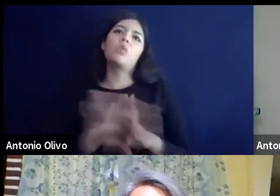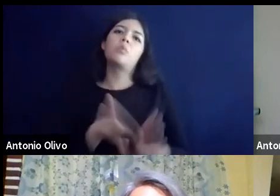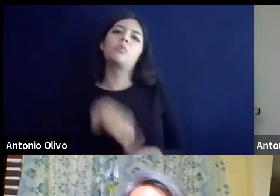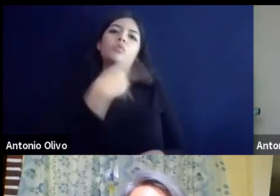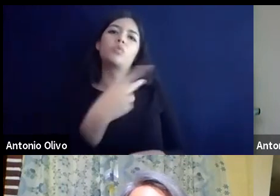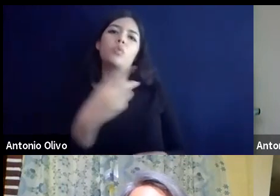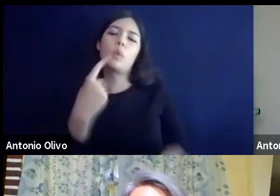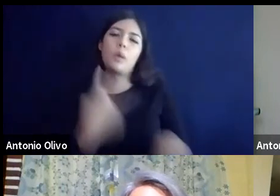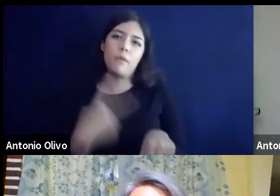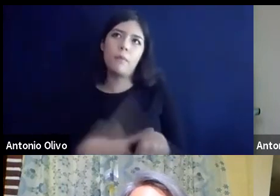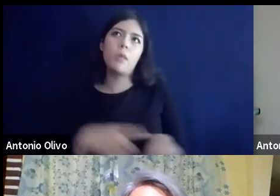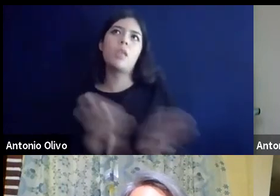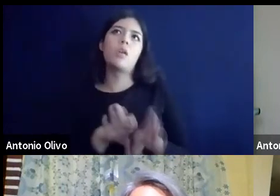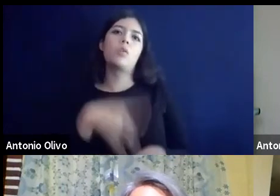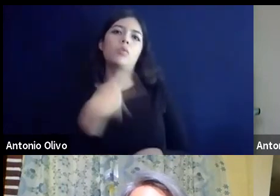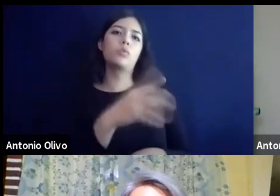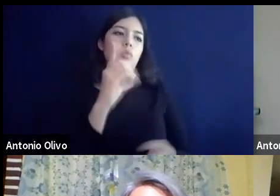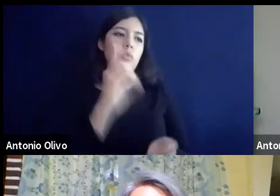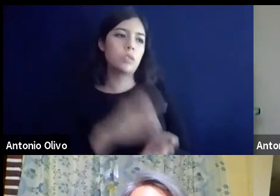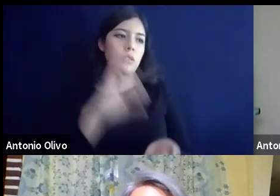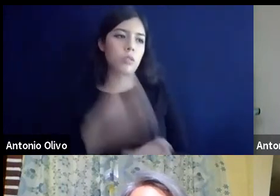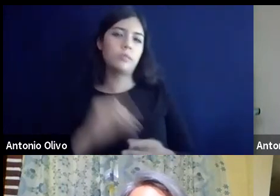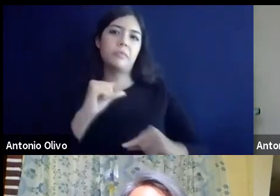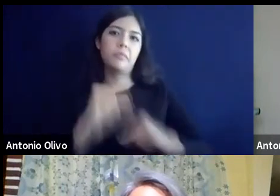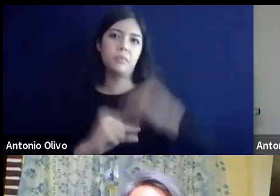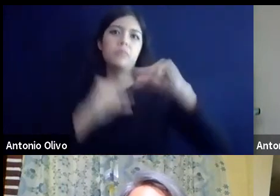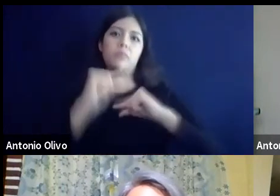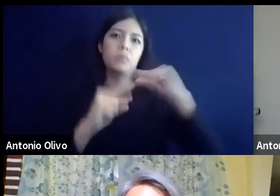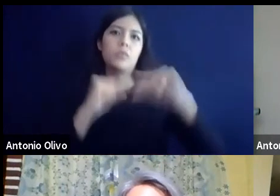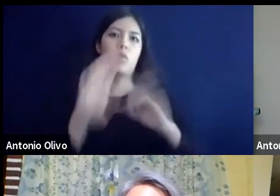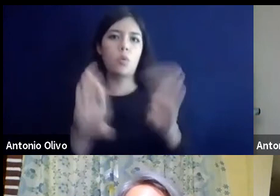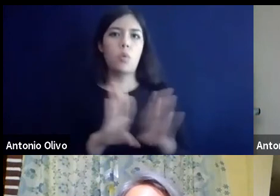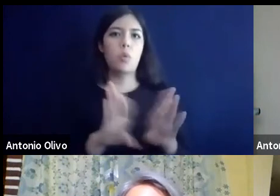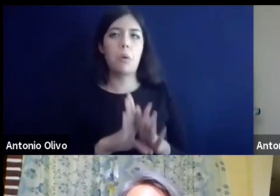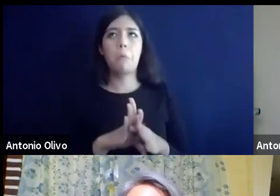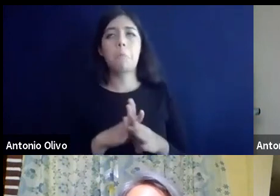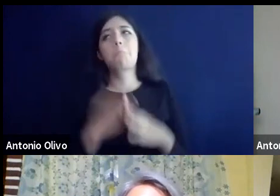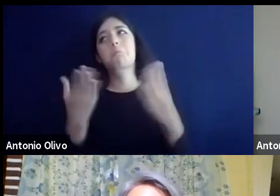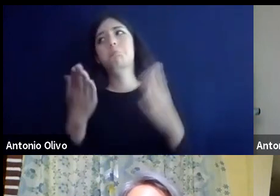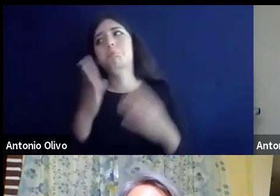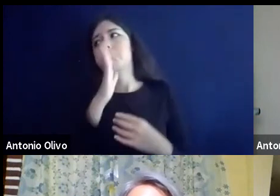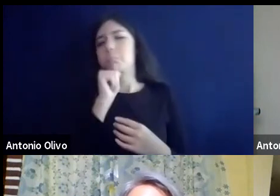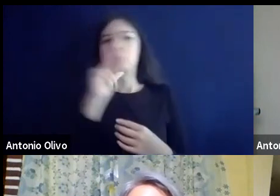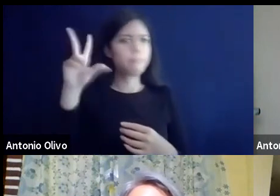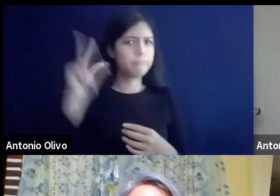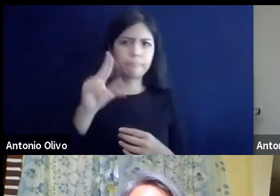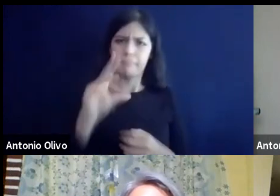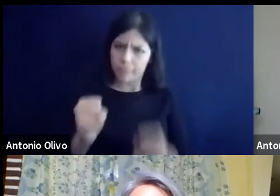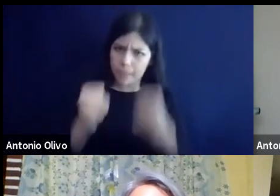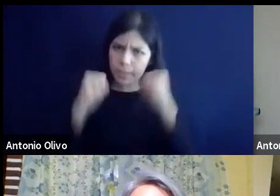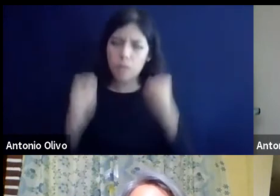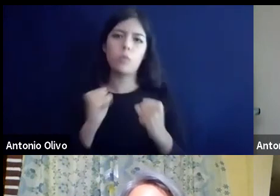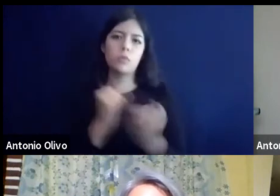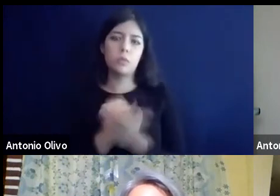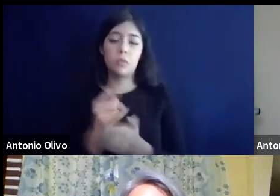de cómo tú te fuiste sobreponiendo a todas esas circunstancias. Y es horrible porque yo también por enfermedad, por mi